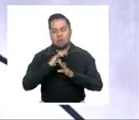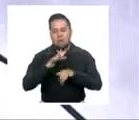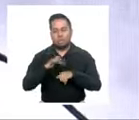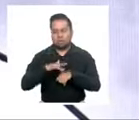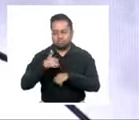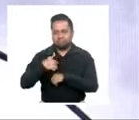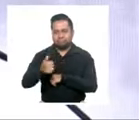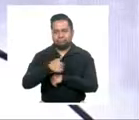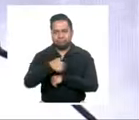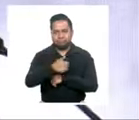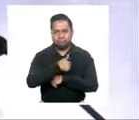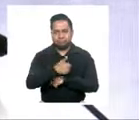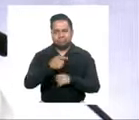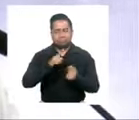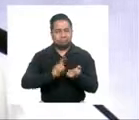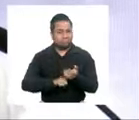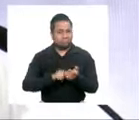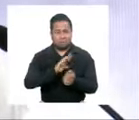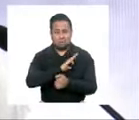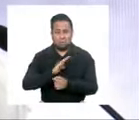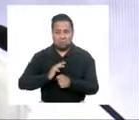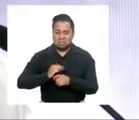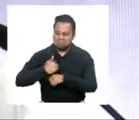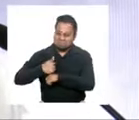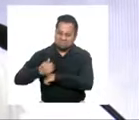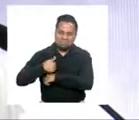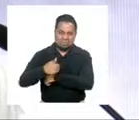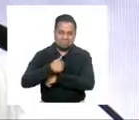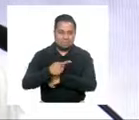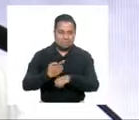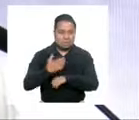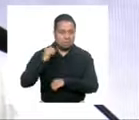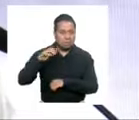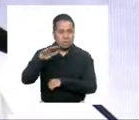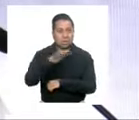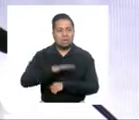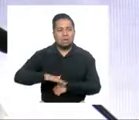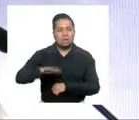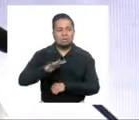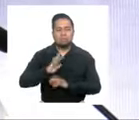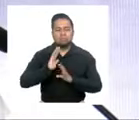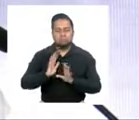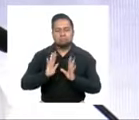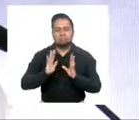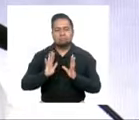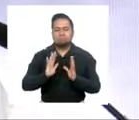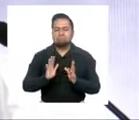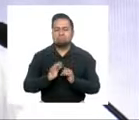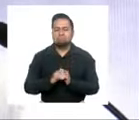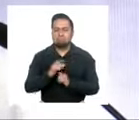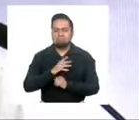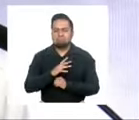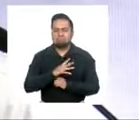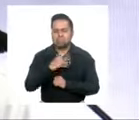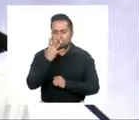hoy todos los municipios de Oaxaca. Ya tuvimos